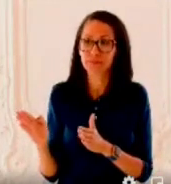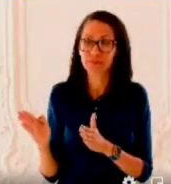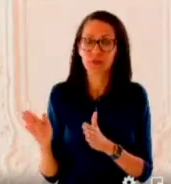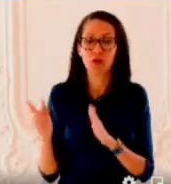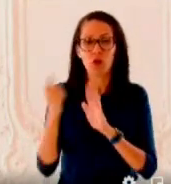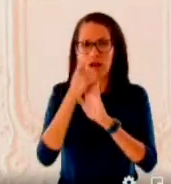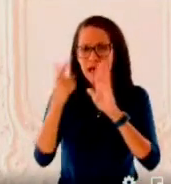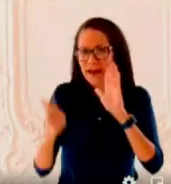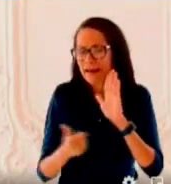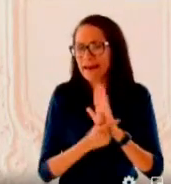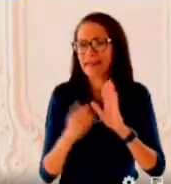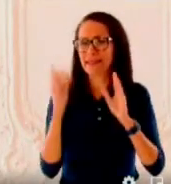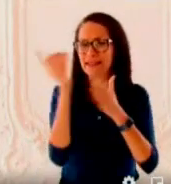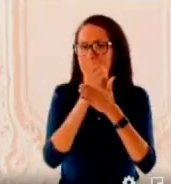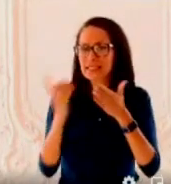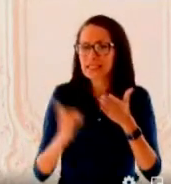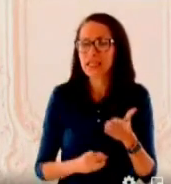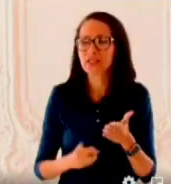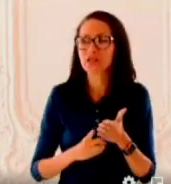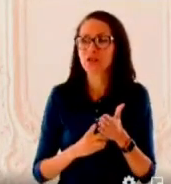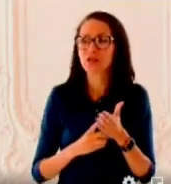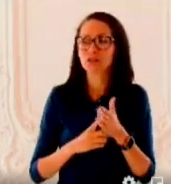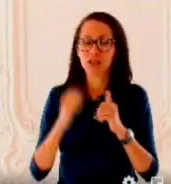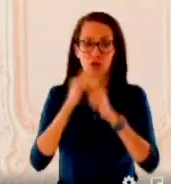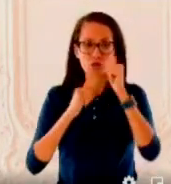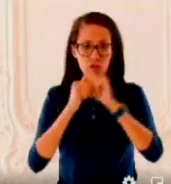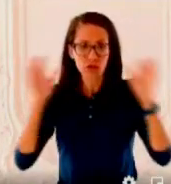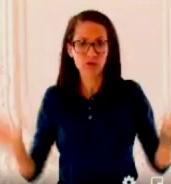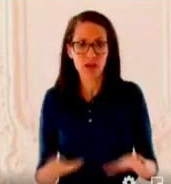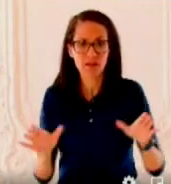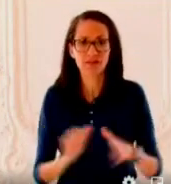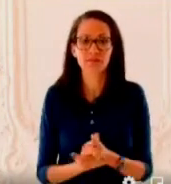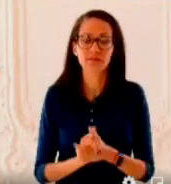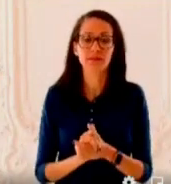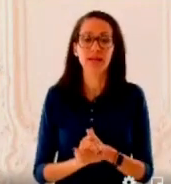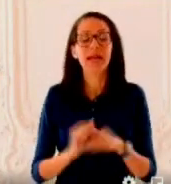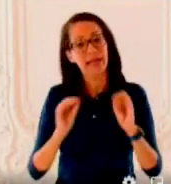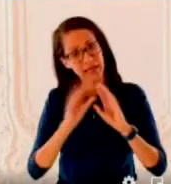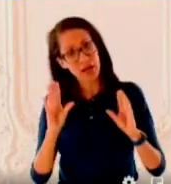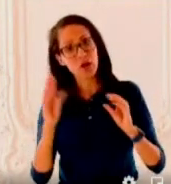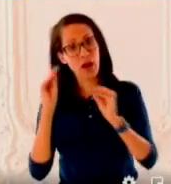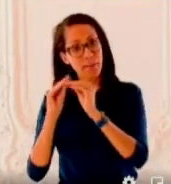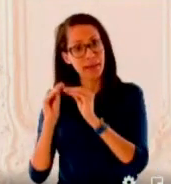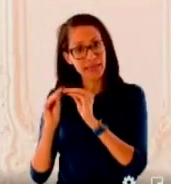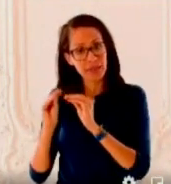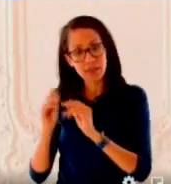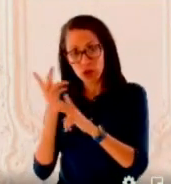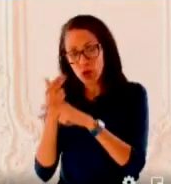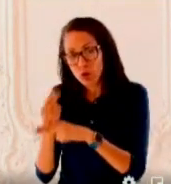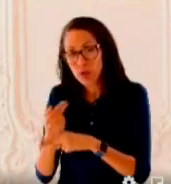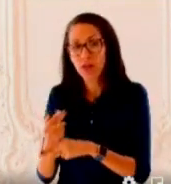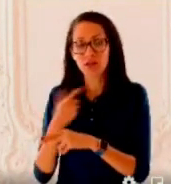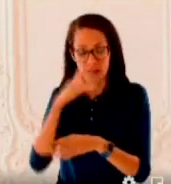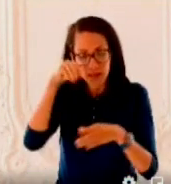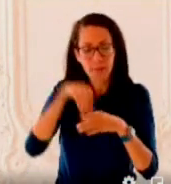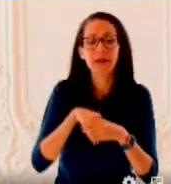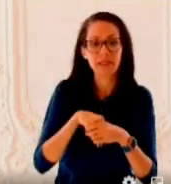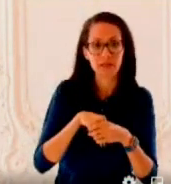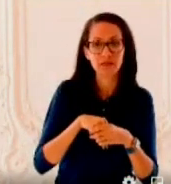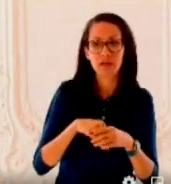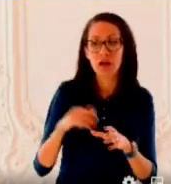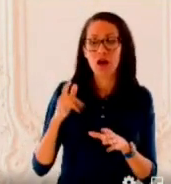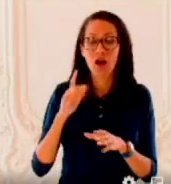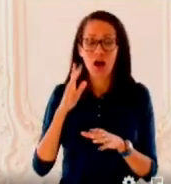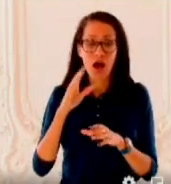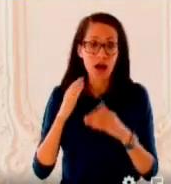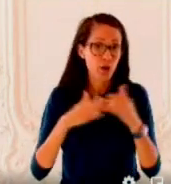regulaciones y de diseño, se construye, se ejecuta y obviamente el mantenimiento tiene que ser parte de eso. Así que aunque mi resumen sea bien